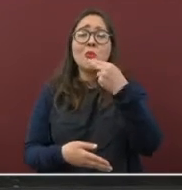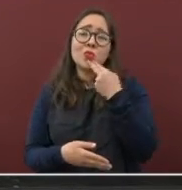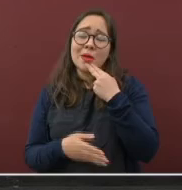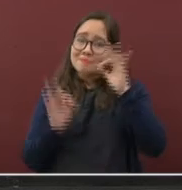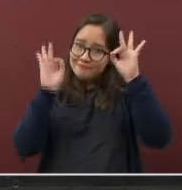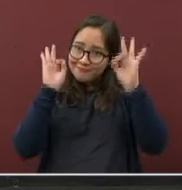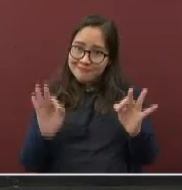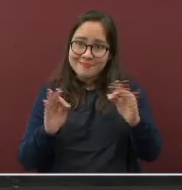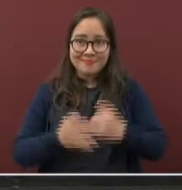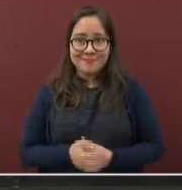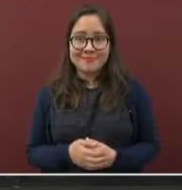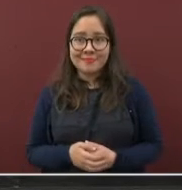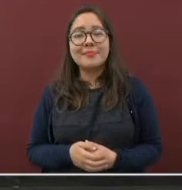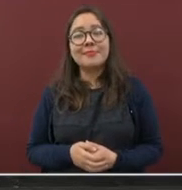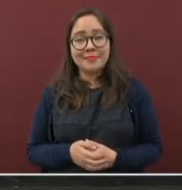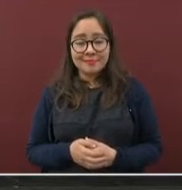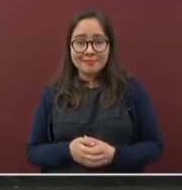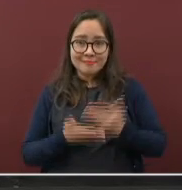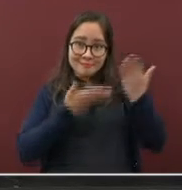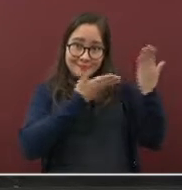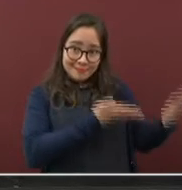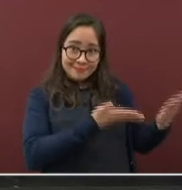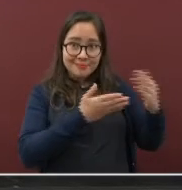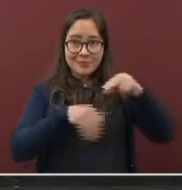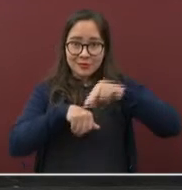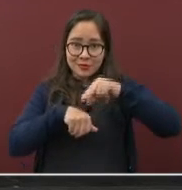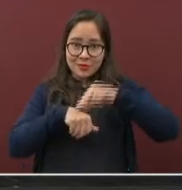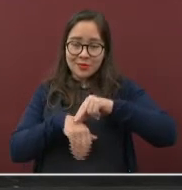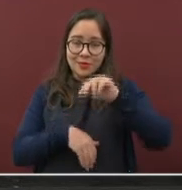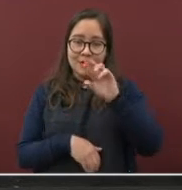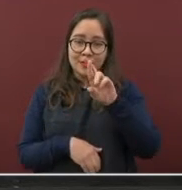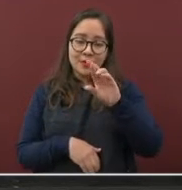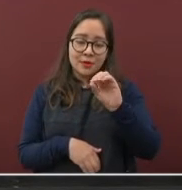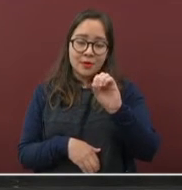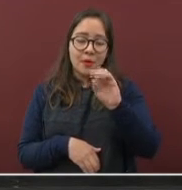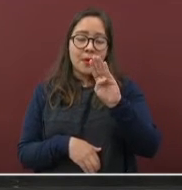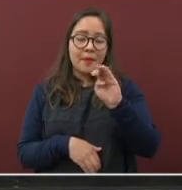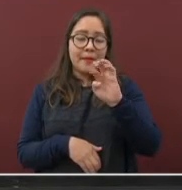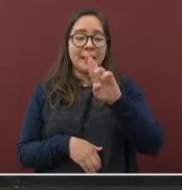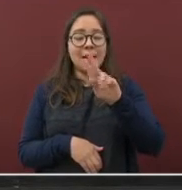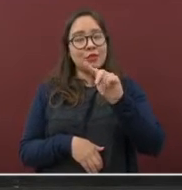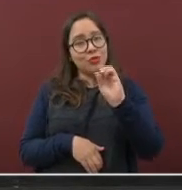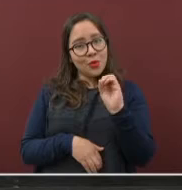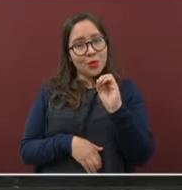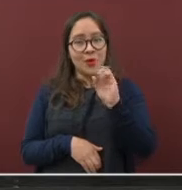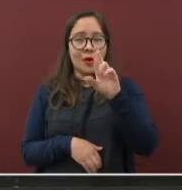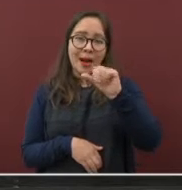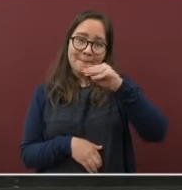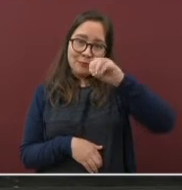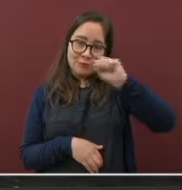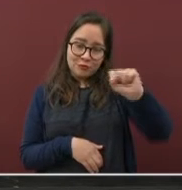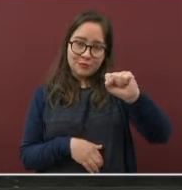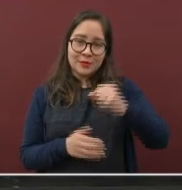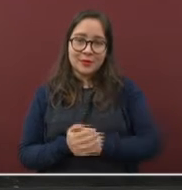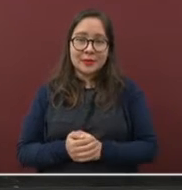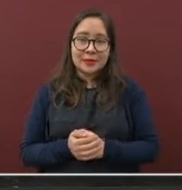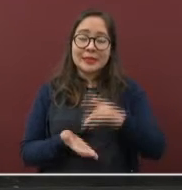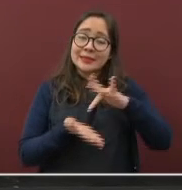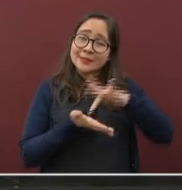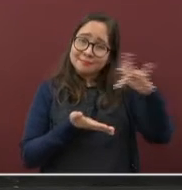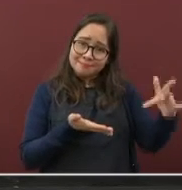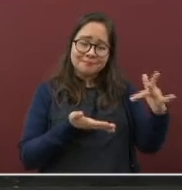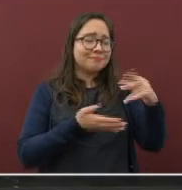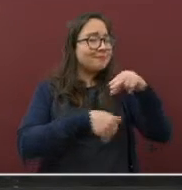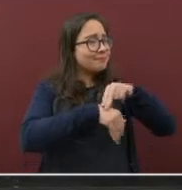esta línea de emergencias adelante doctor roberto ramo salón muchísimas gracias doctora dulce doctor